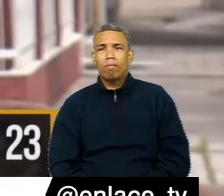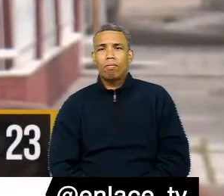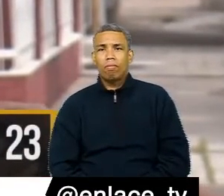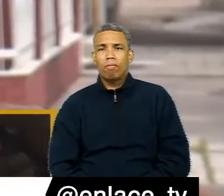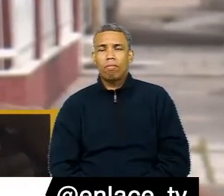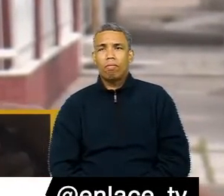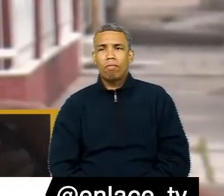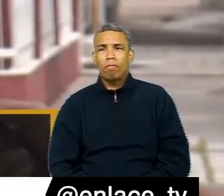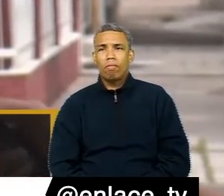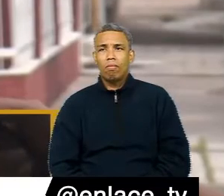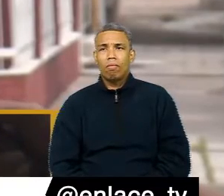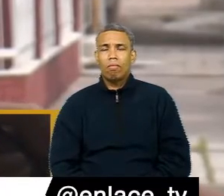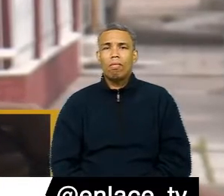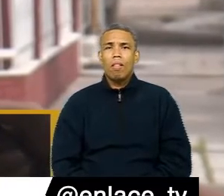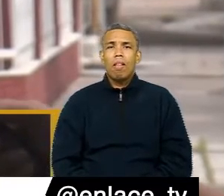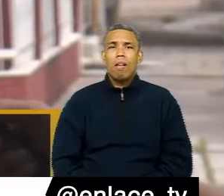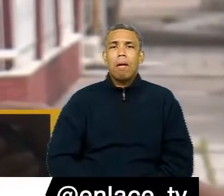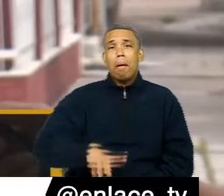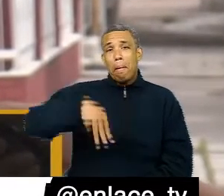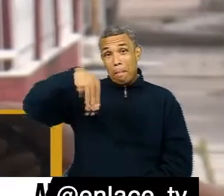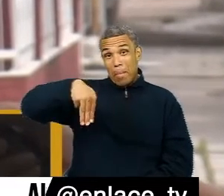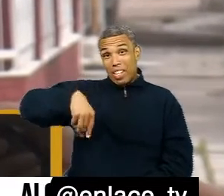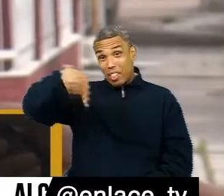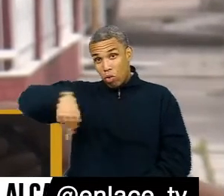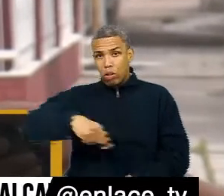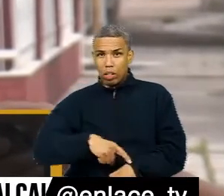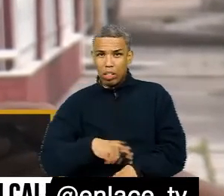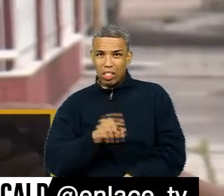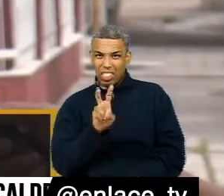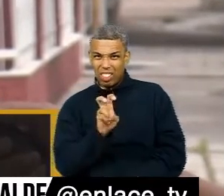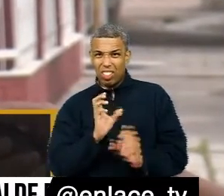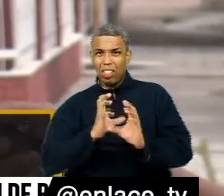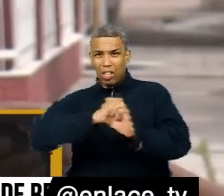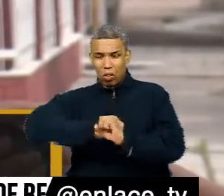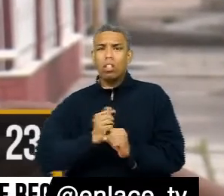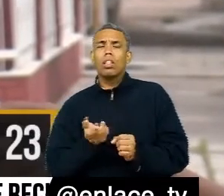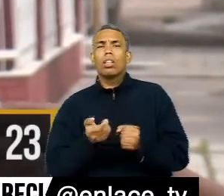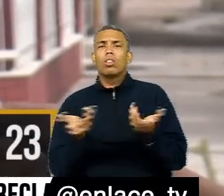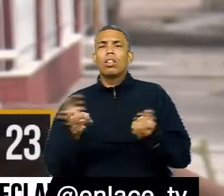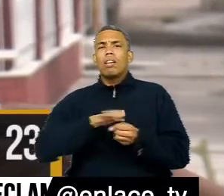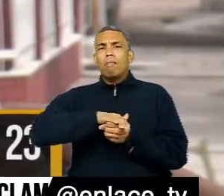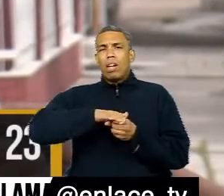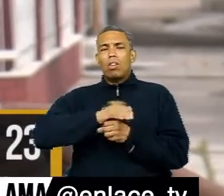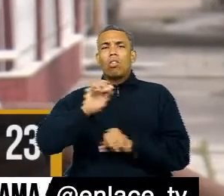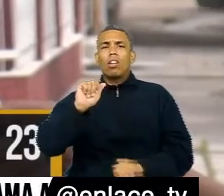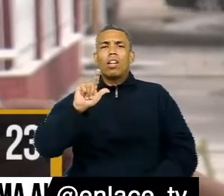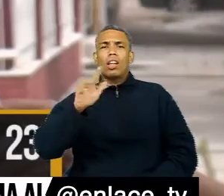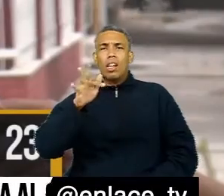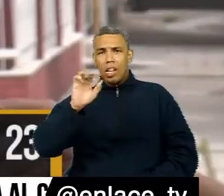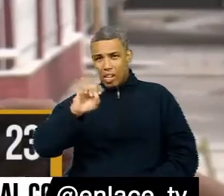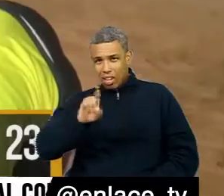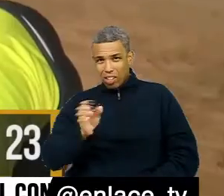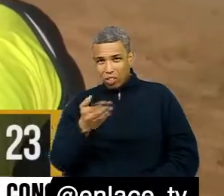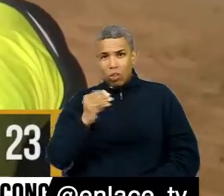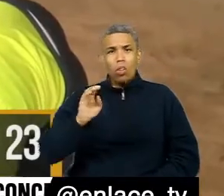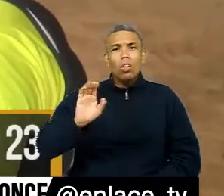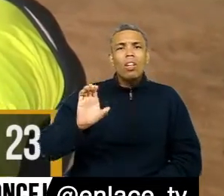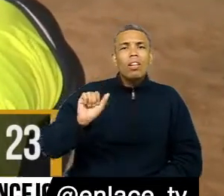este martes 11 de octubre a las 7 de la noche en la Polideportiva de Altos del Cañaveral se está